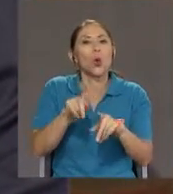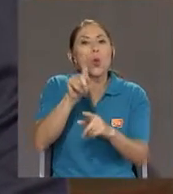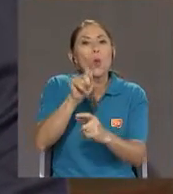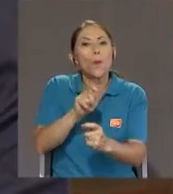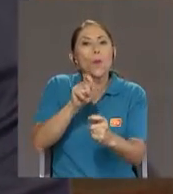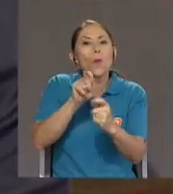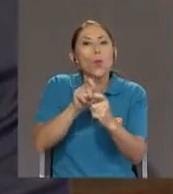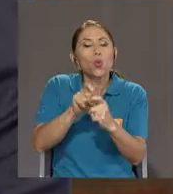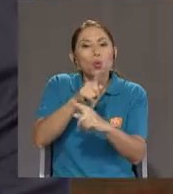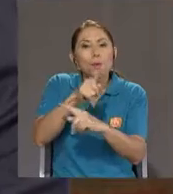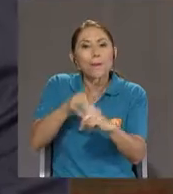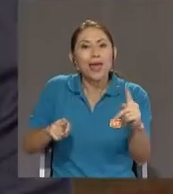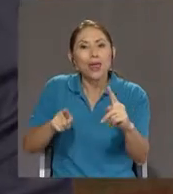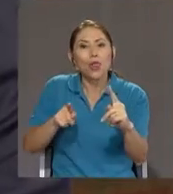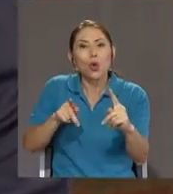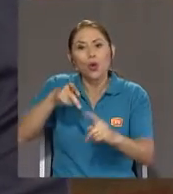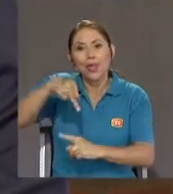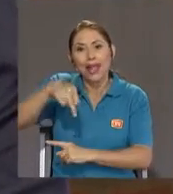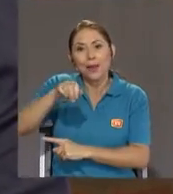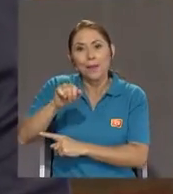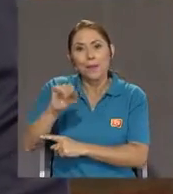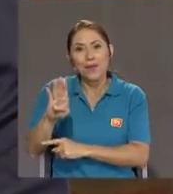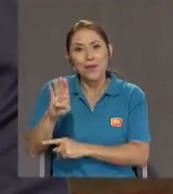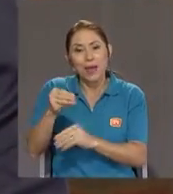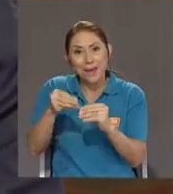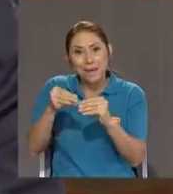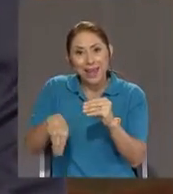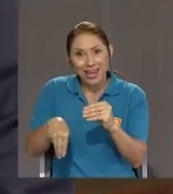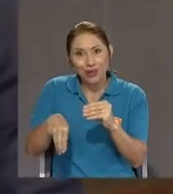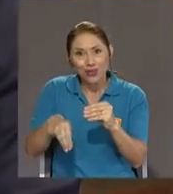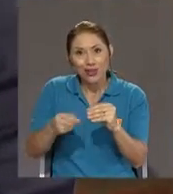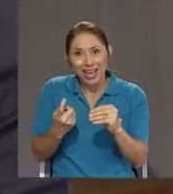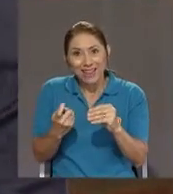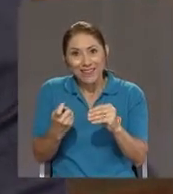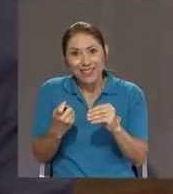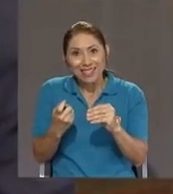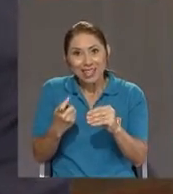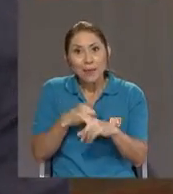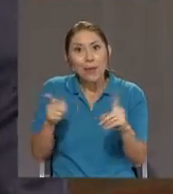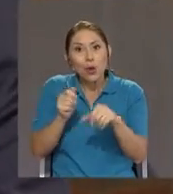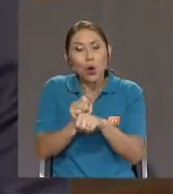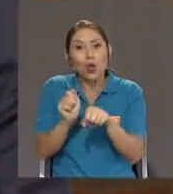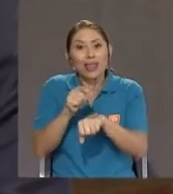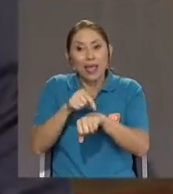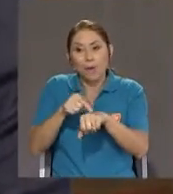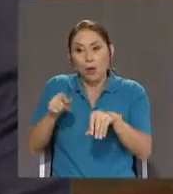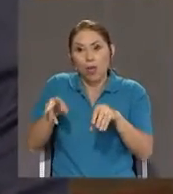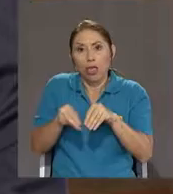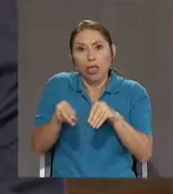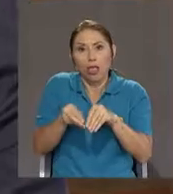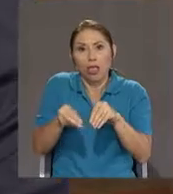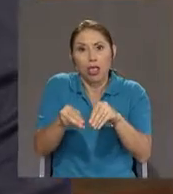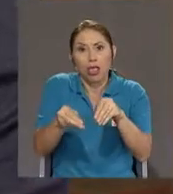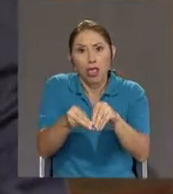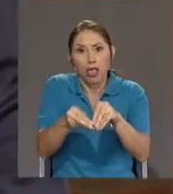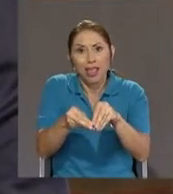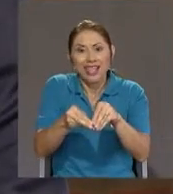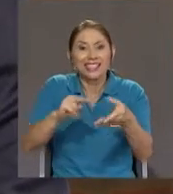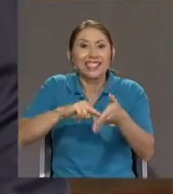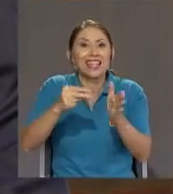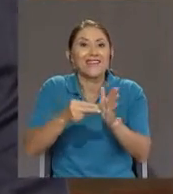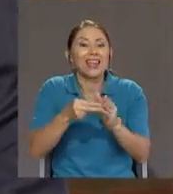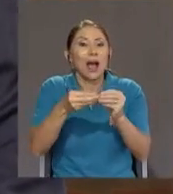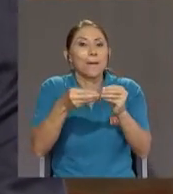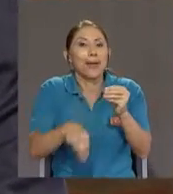PIB menos en el déficit, y como eso se va acumulando en el tiempo, ¿verdad? Porque entonces significa menos intereses, entonces ahí habríamos